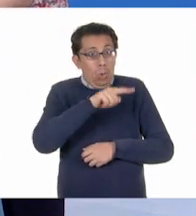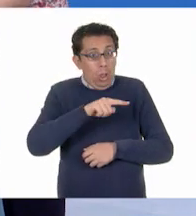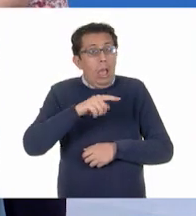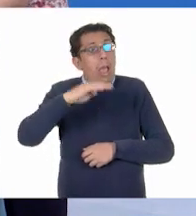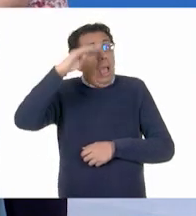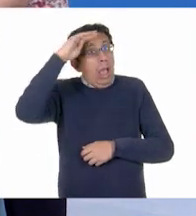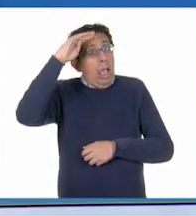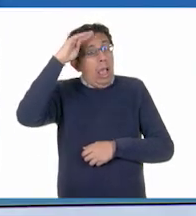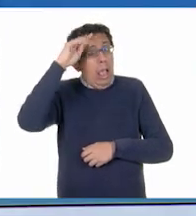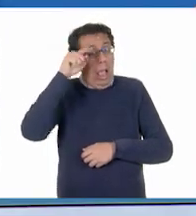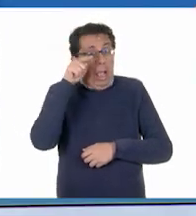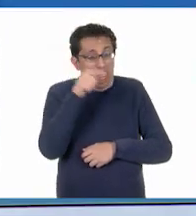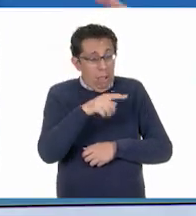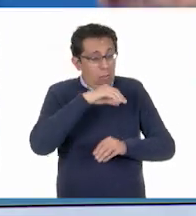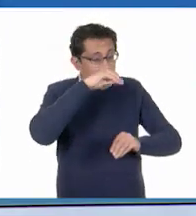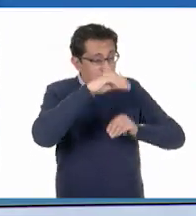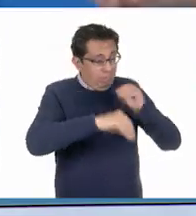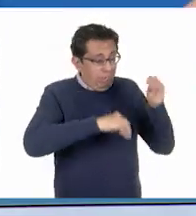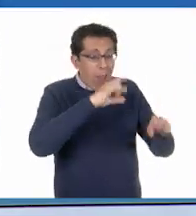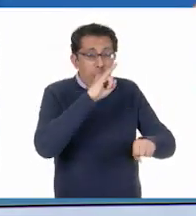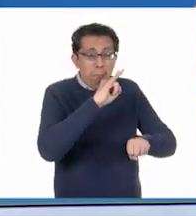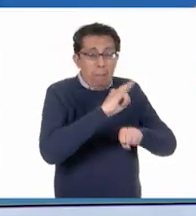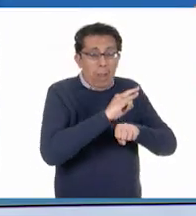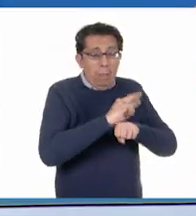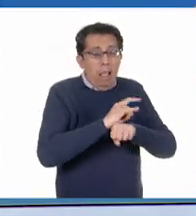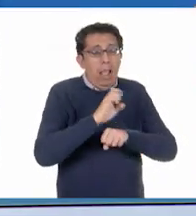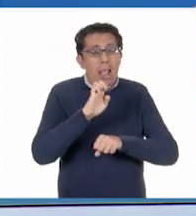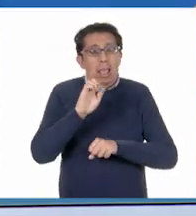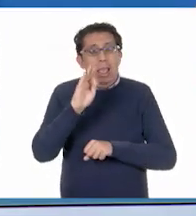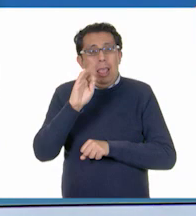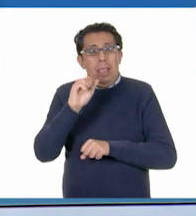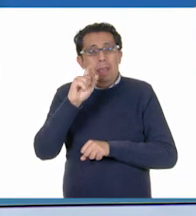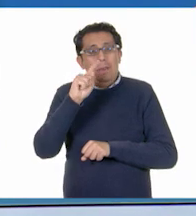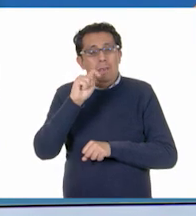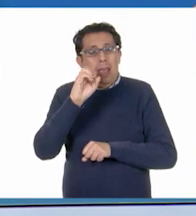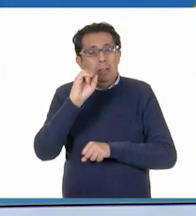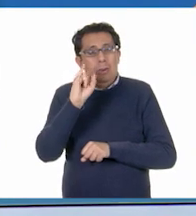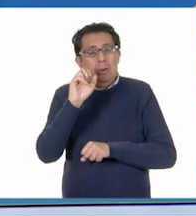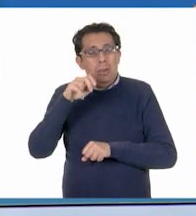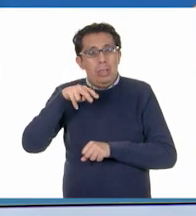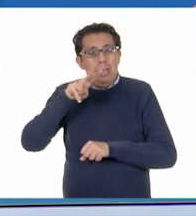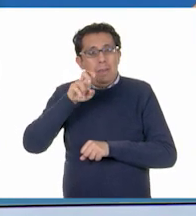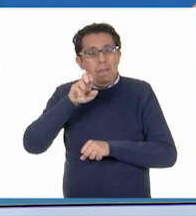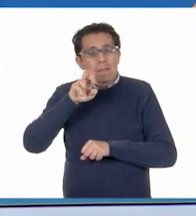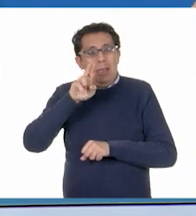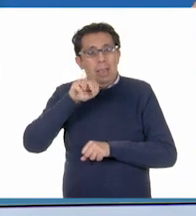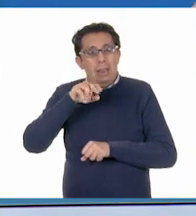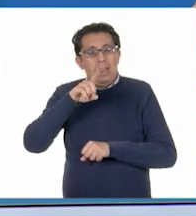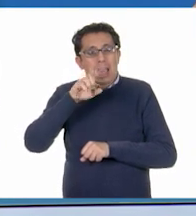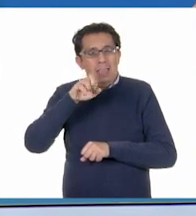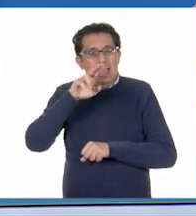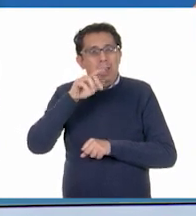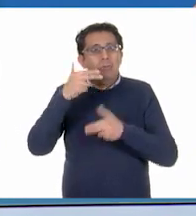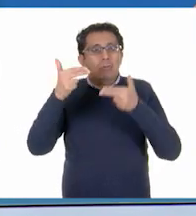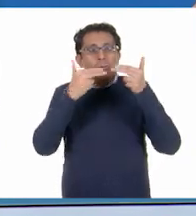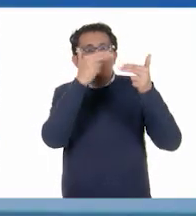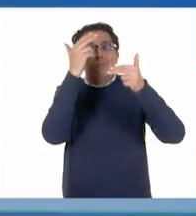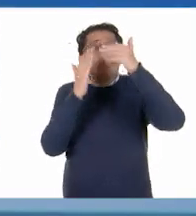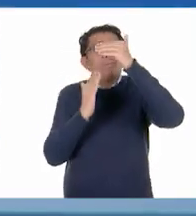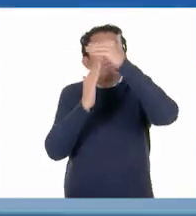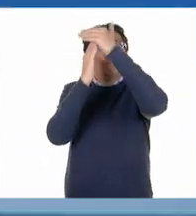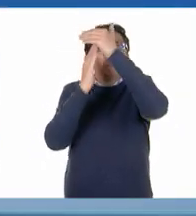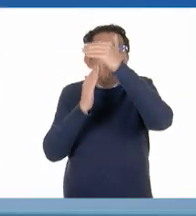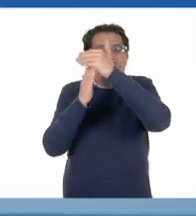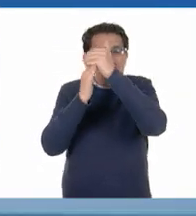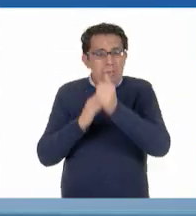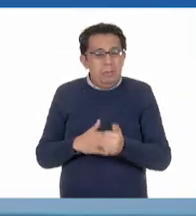efecto invernadero, están en lo correcto. ¡Guau! Sí, yo sabía. Y entonces, ¿qué es lo que le está pasando